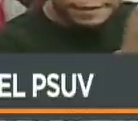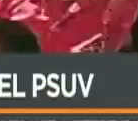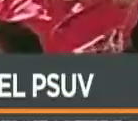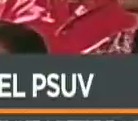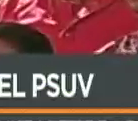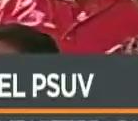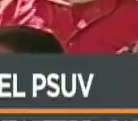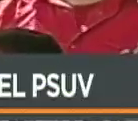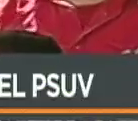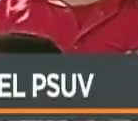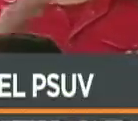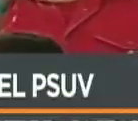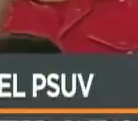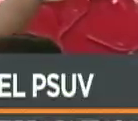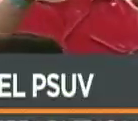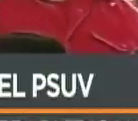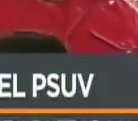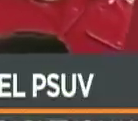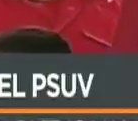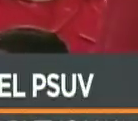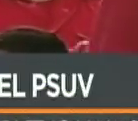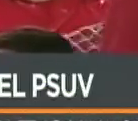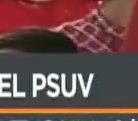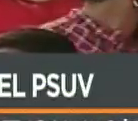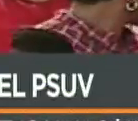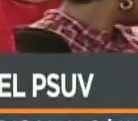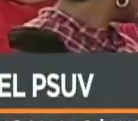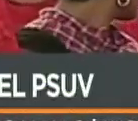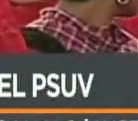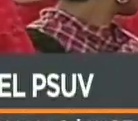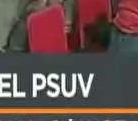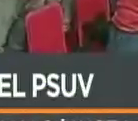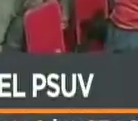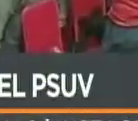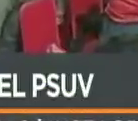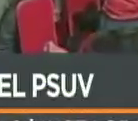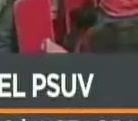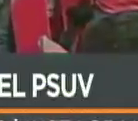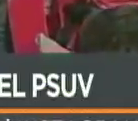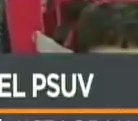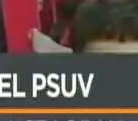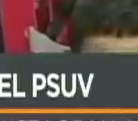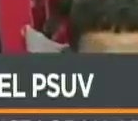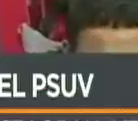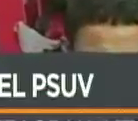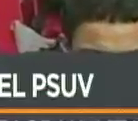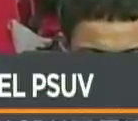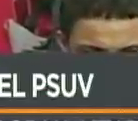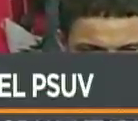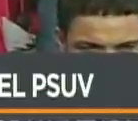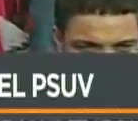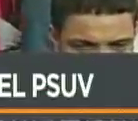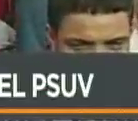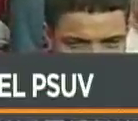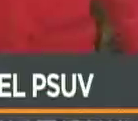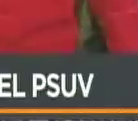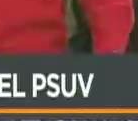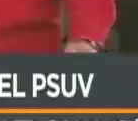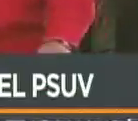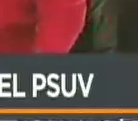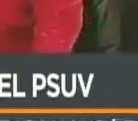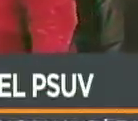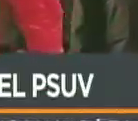trabajadores, campesinos, pescadores. Además, es importante destacar que el lunes ya el jefe de Estado venezolano anunciaba que